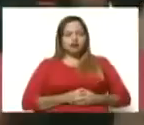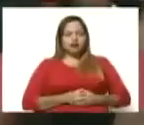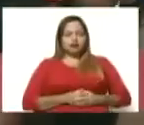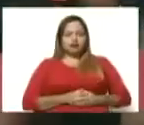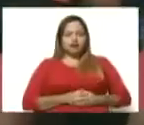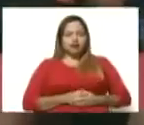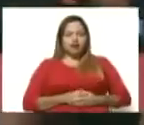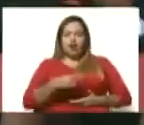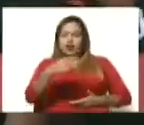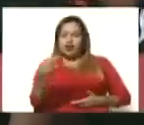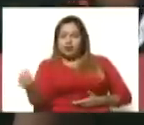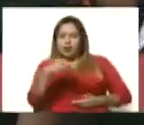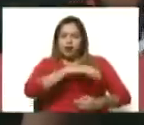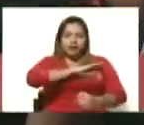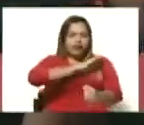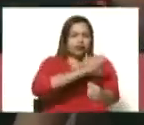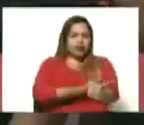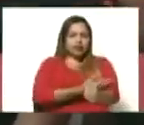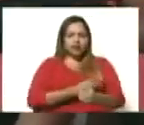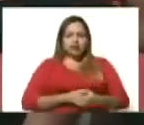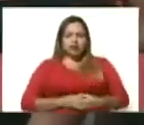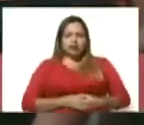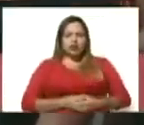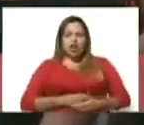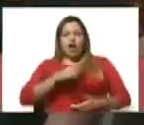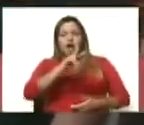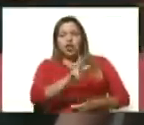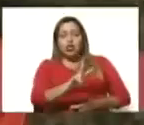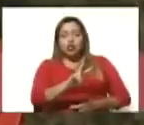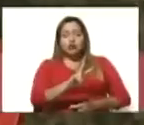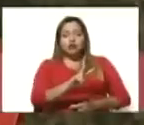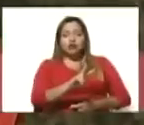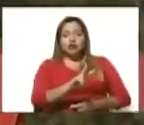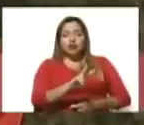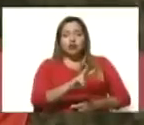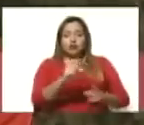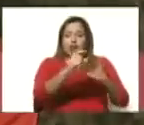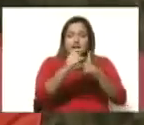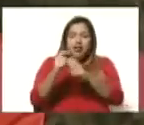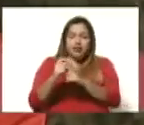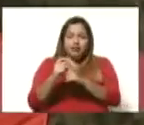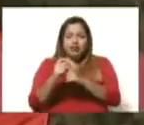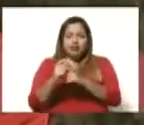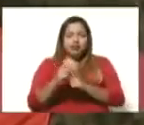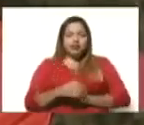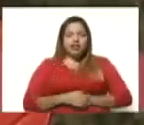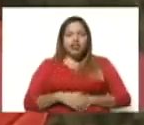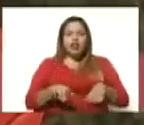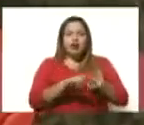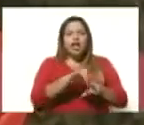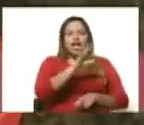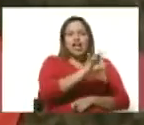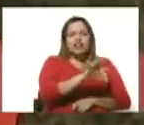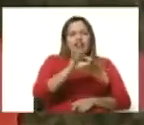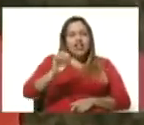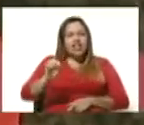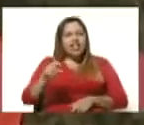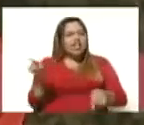Esa ha sido la mayor fortaleza. 2 letras que describe este equipo de trabajo, la F y la E. Mucha fe, pudimos haber